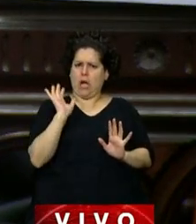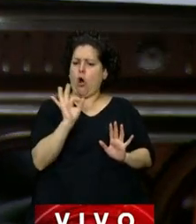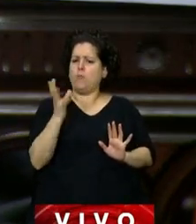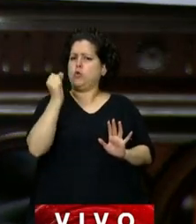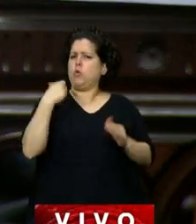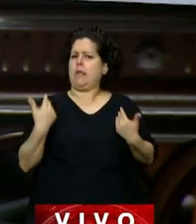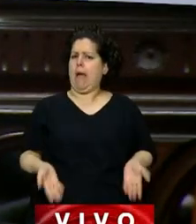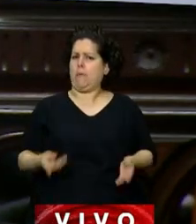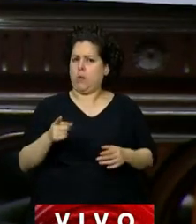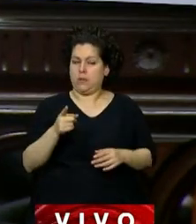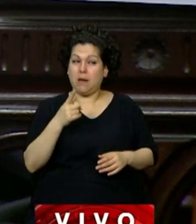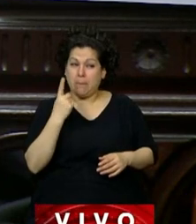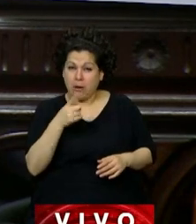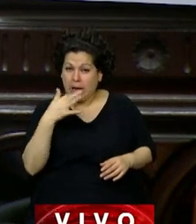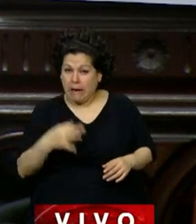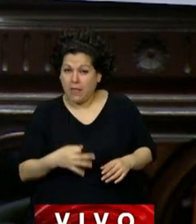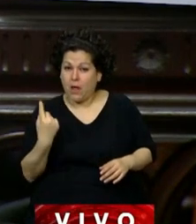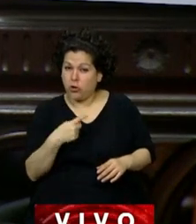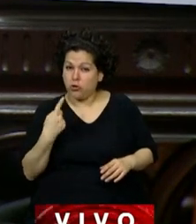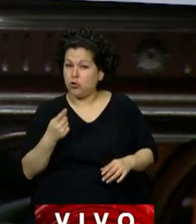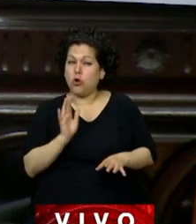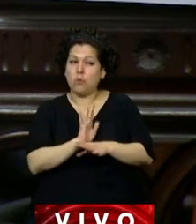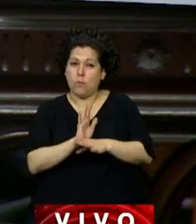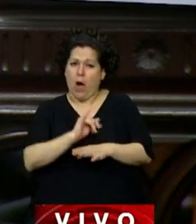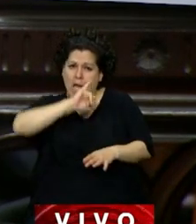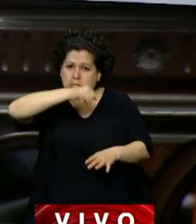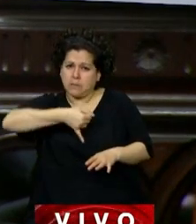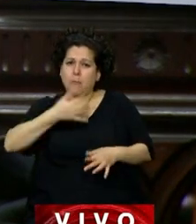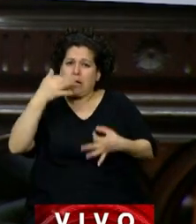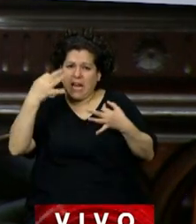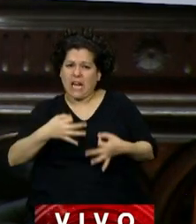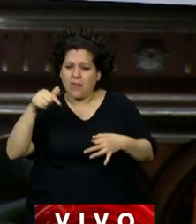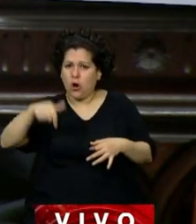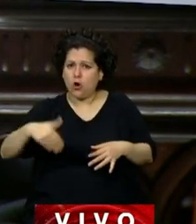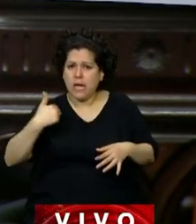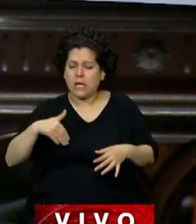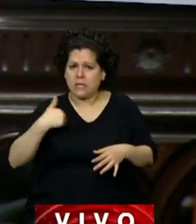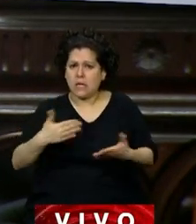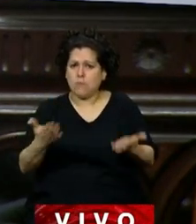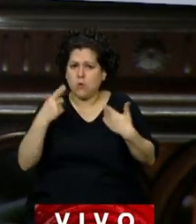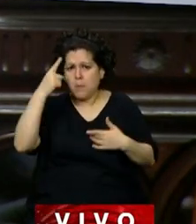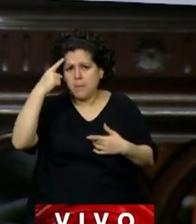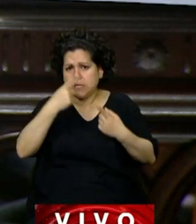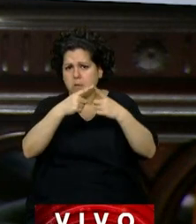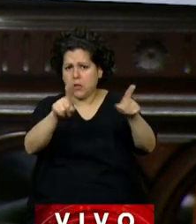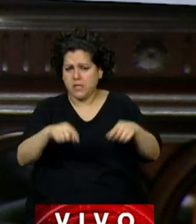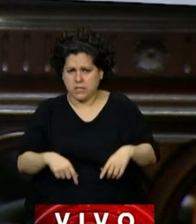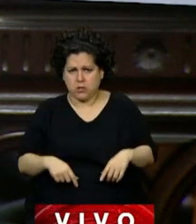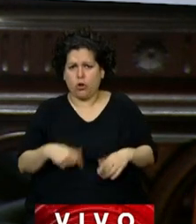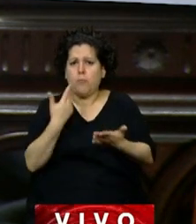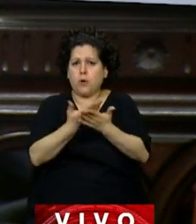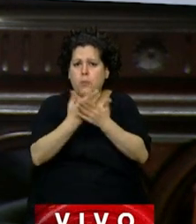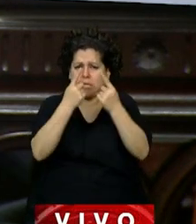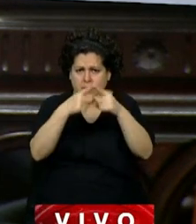que no aceptan que en la Argentina de hoy tenemos derecho a pensar distinto y a marcar rumbos distintos